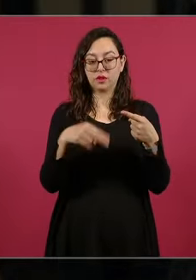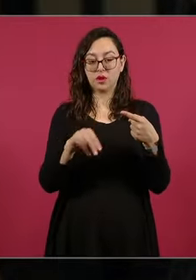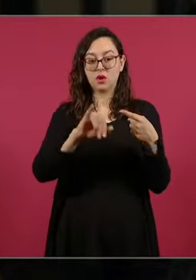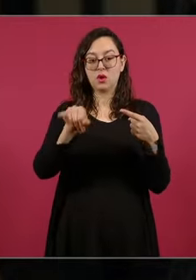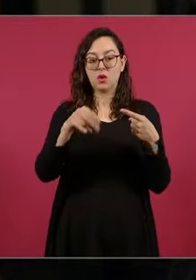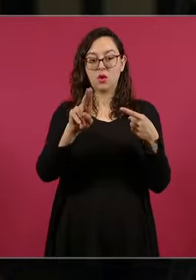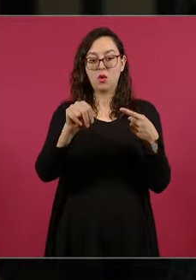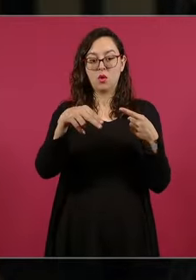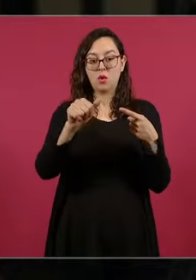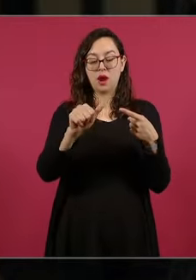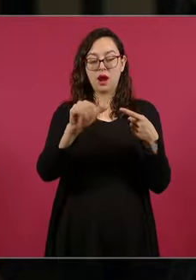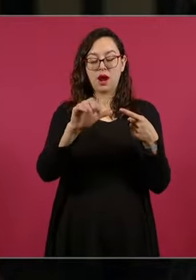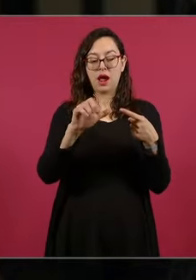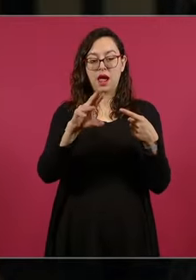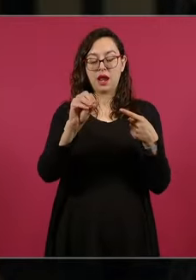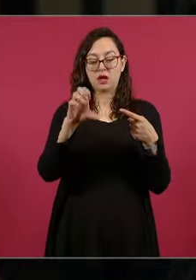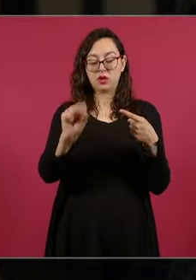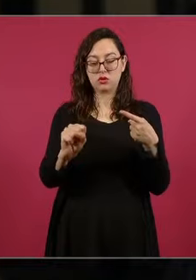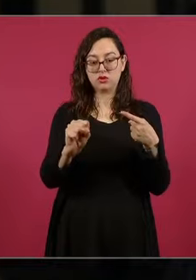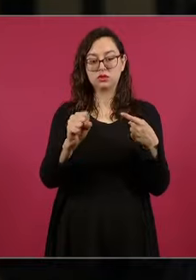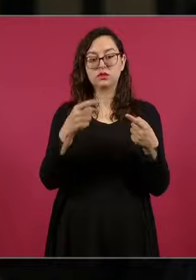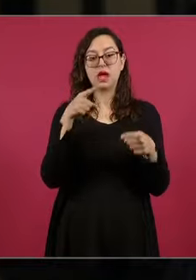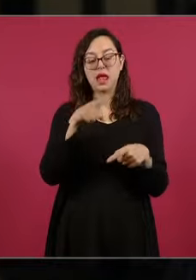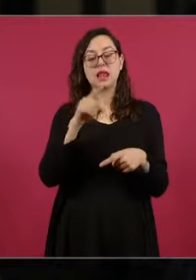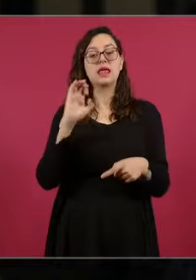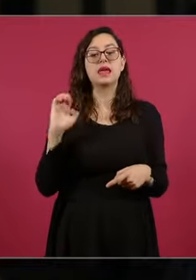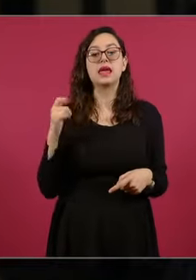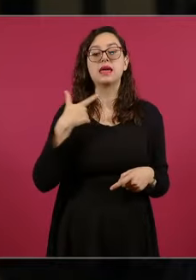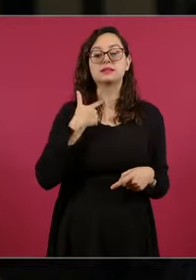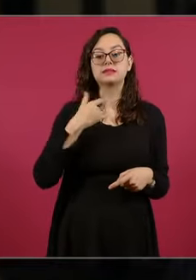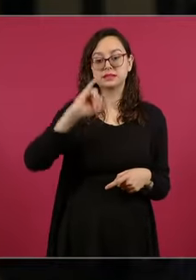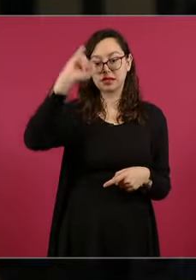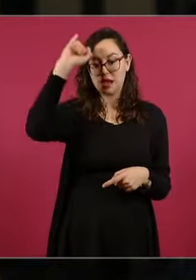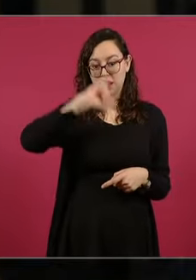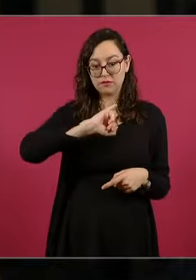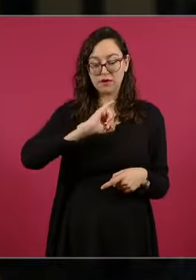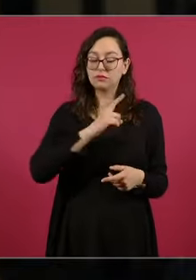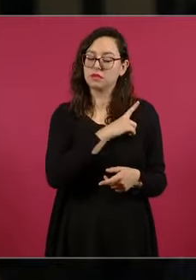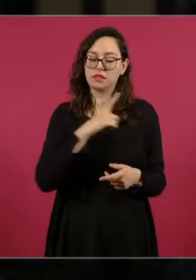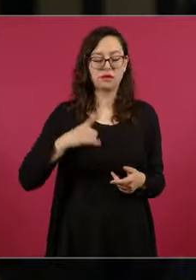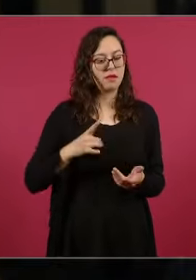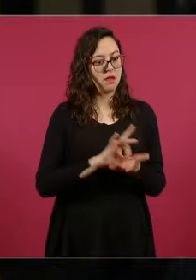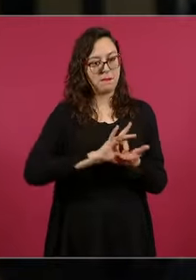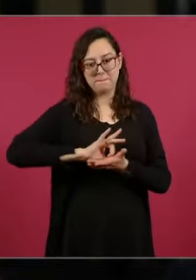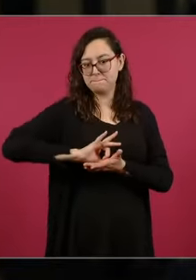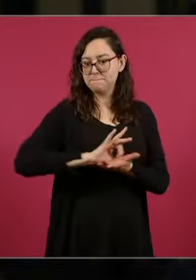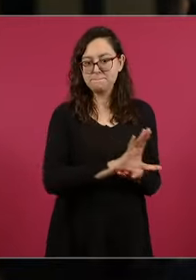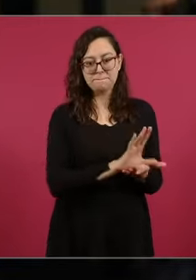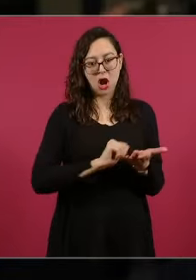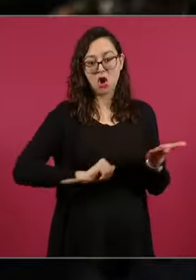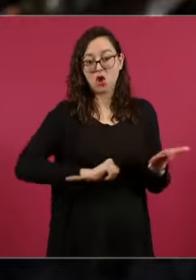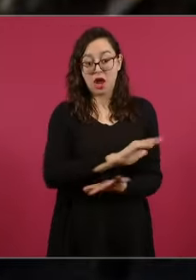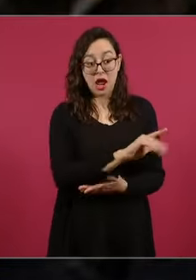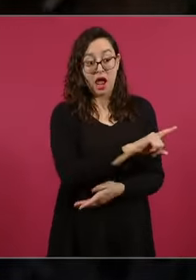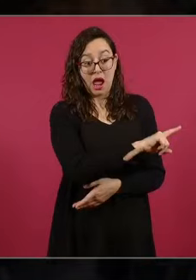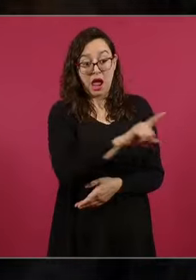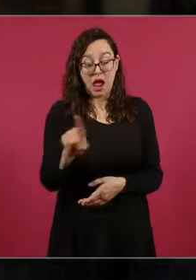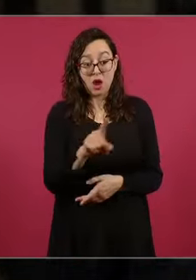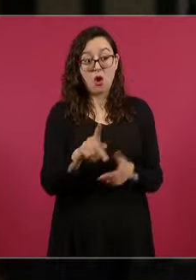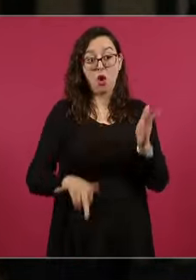nombre Juan Carlos Madero, que era el ex jefe de operación aduanera, pues fueran cesados y además que se les